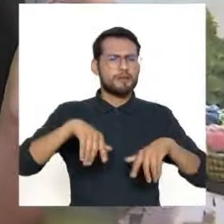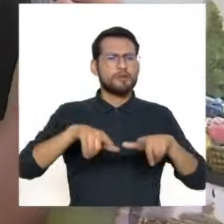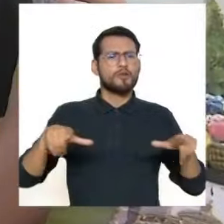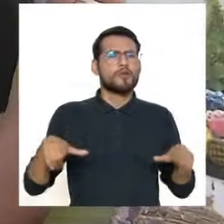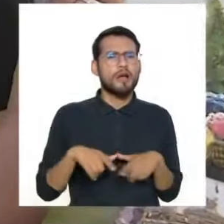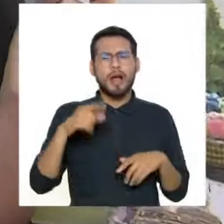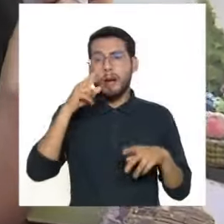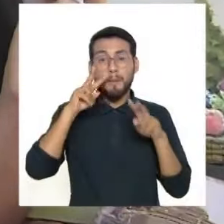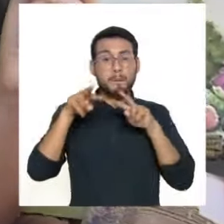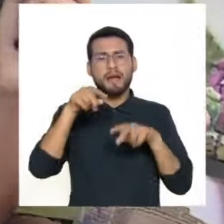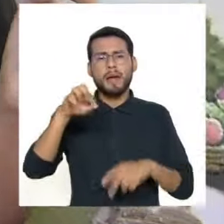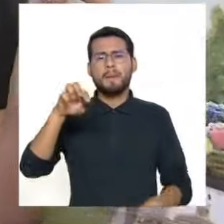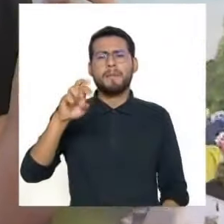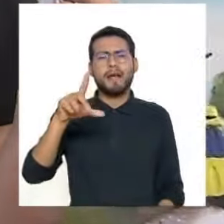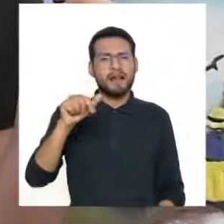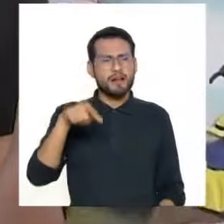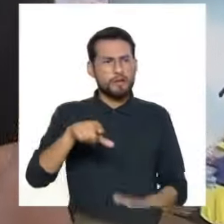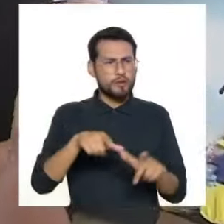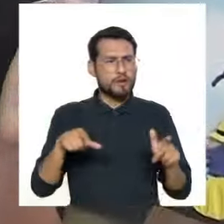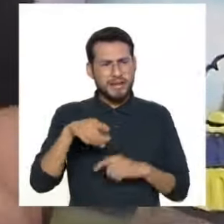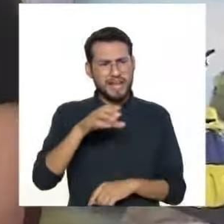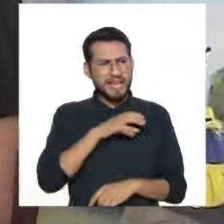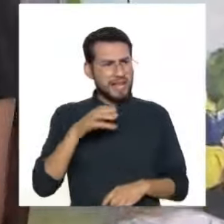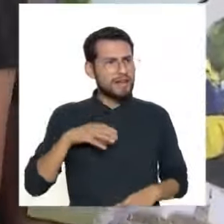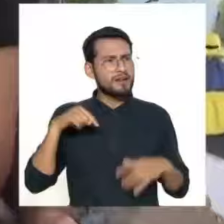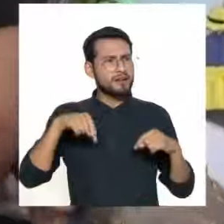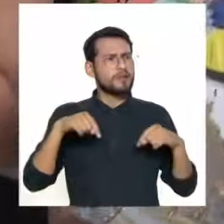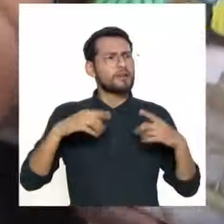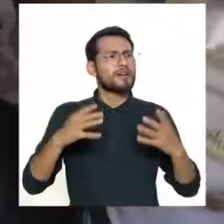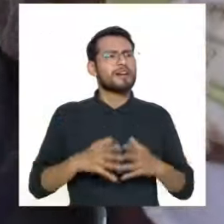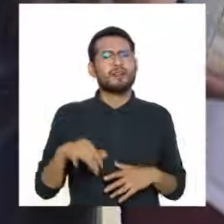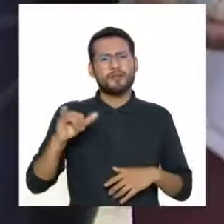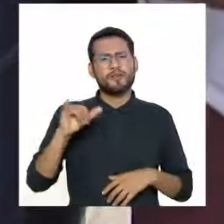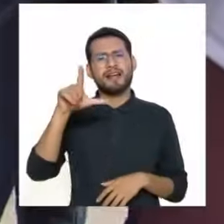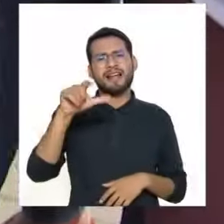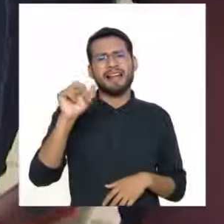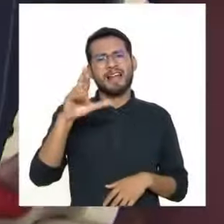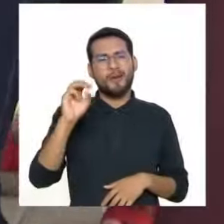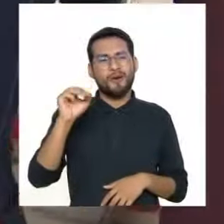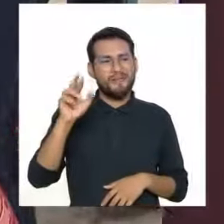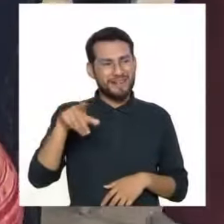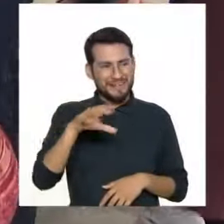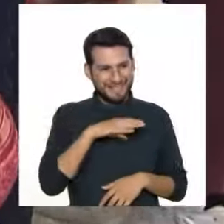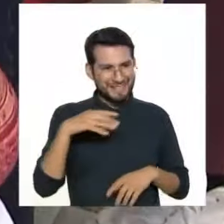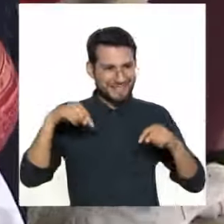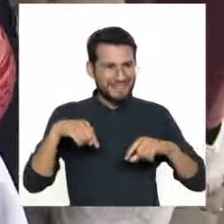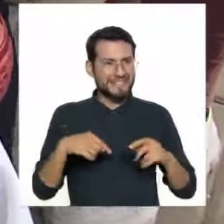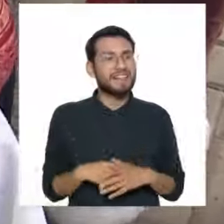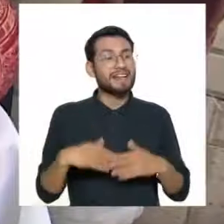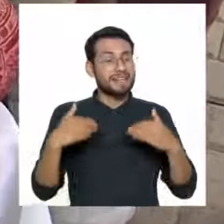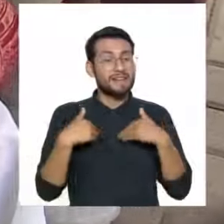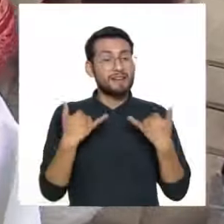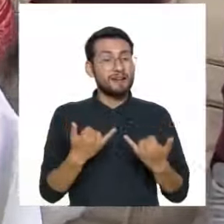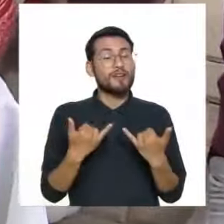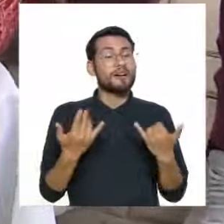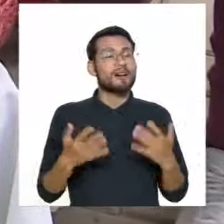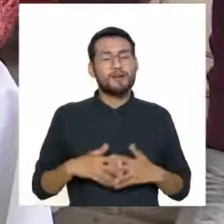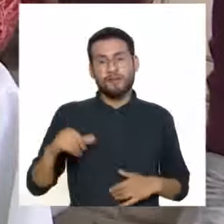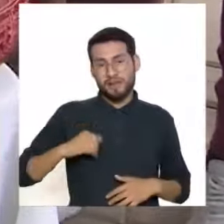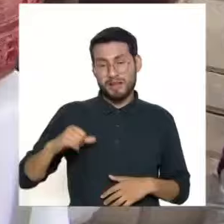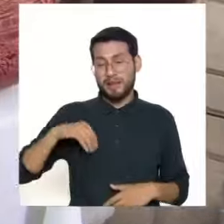mirador de la perla el nuevo destino turístico del callao este es como el arcomar del del callao y estamos aquí con el día de hoy Gracias a la